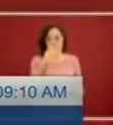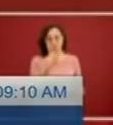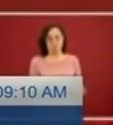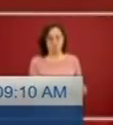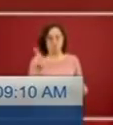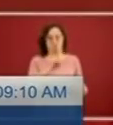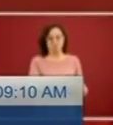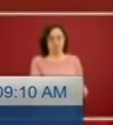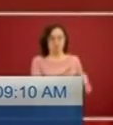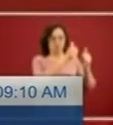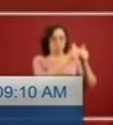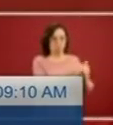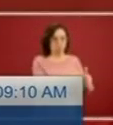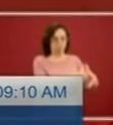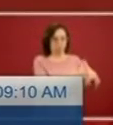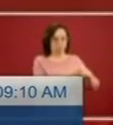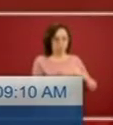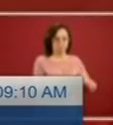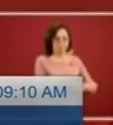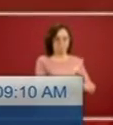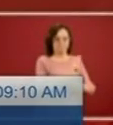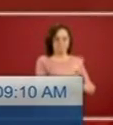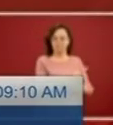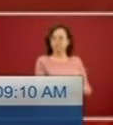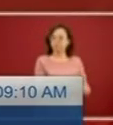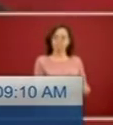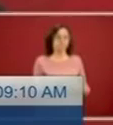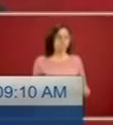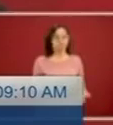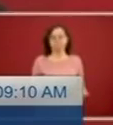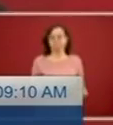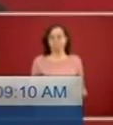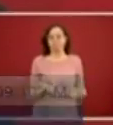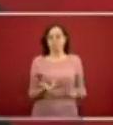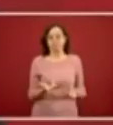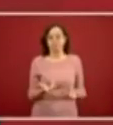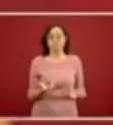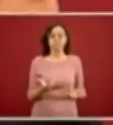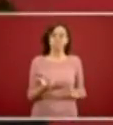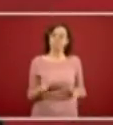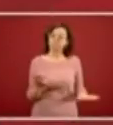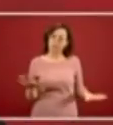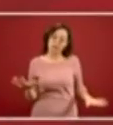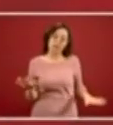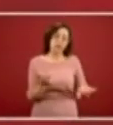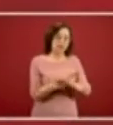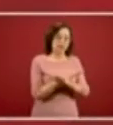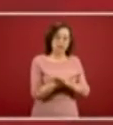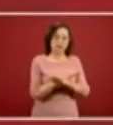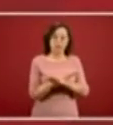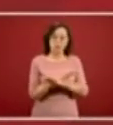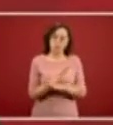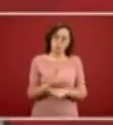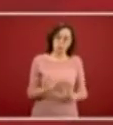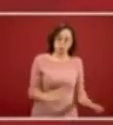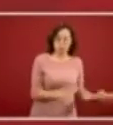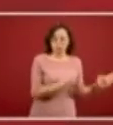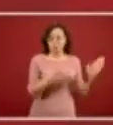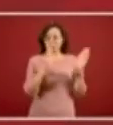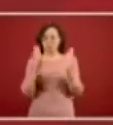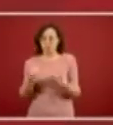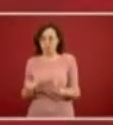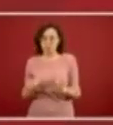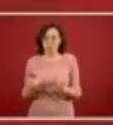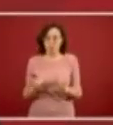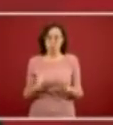Hugo López-Gatell, les arruinó el festejo, que siempre no, que fue un error y que se va a enmendar. Aún si la